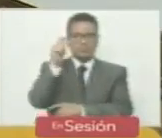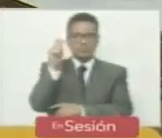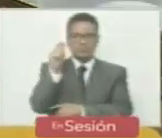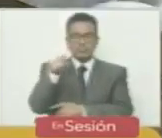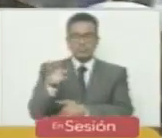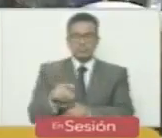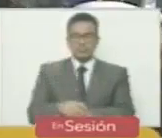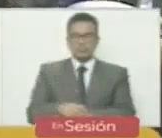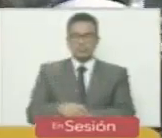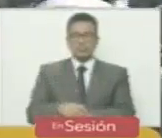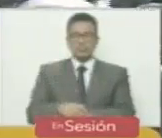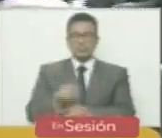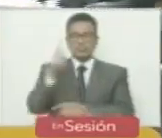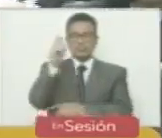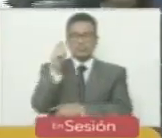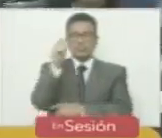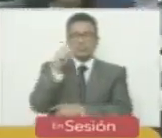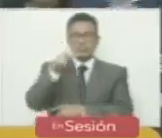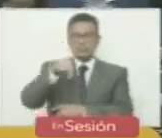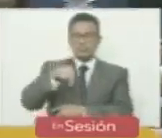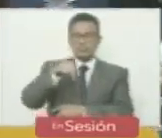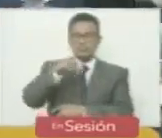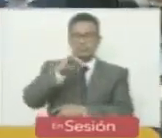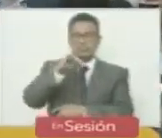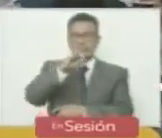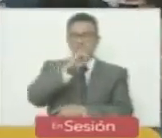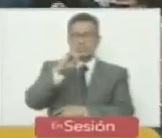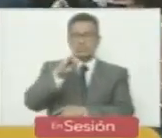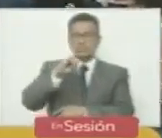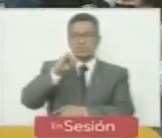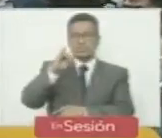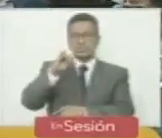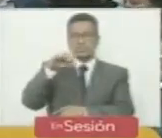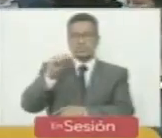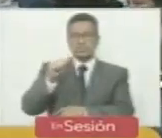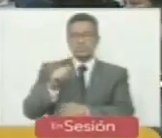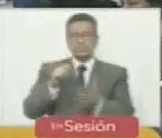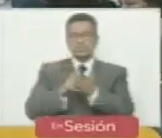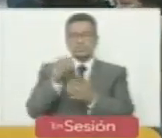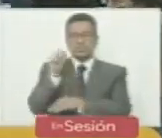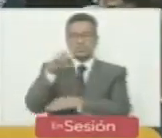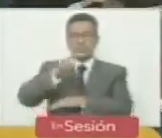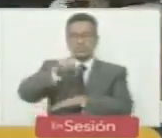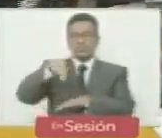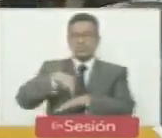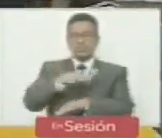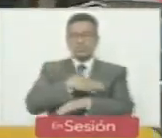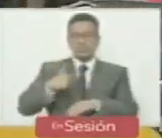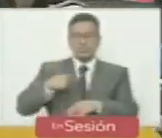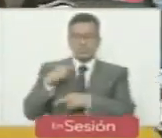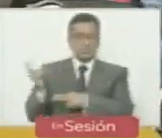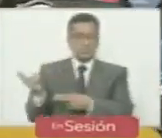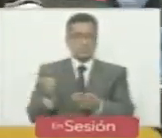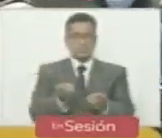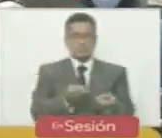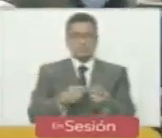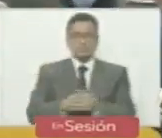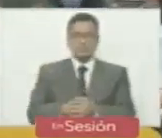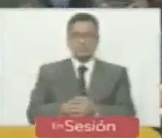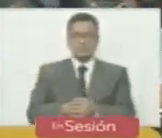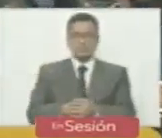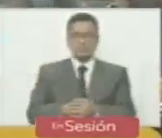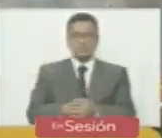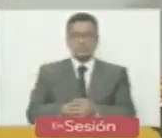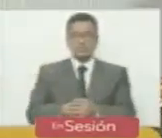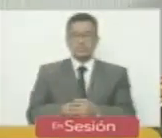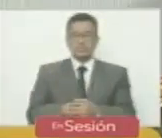De oradores a la diputada Nicia Maldonado. En este punto, la Asamblea Nacional quiere darle la bienvenida